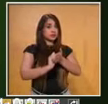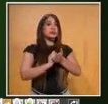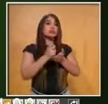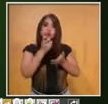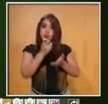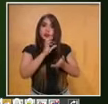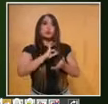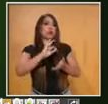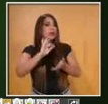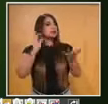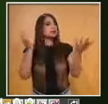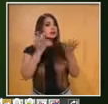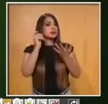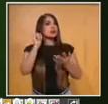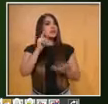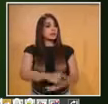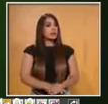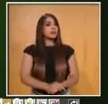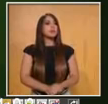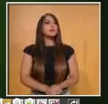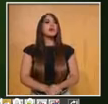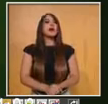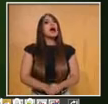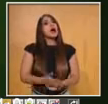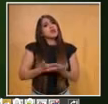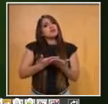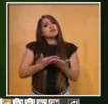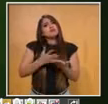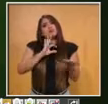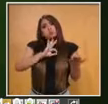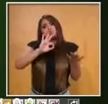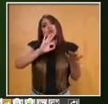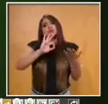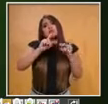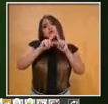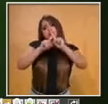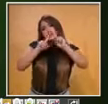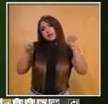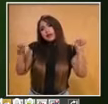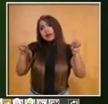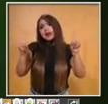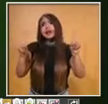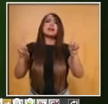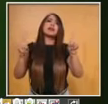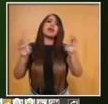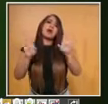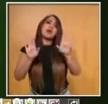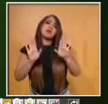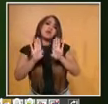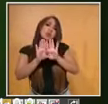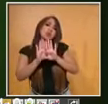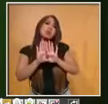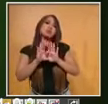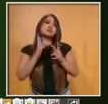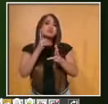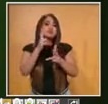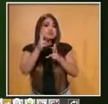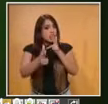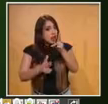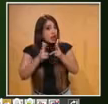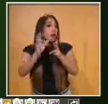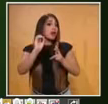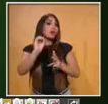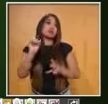tiempo. En esta ocasión lo puedes hacer de una forma diferente. A lo mejor lo puedes hacer como un trenecito, como un avioncito o, si quieres, como una línea de